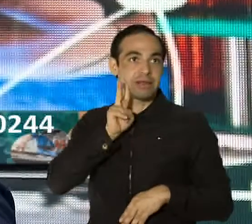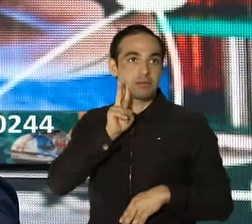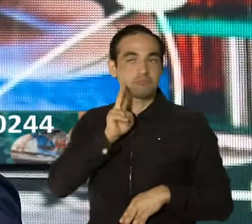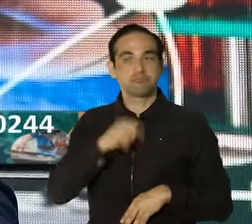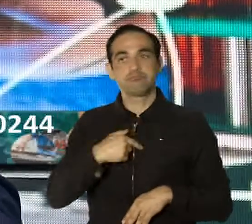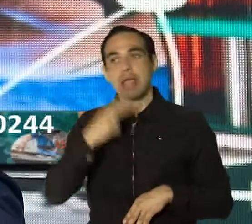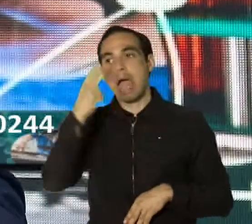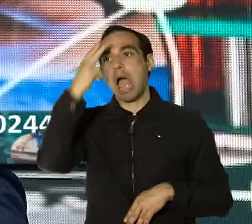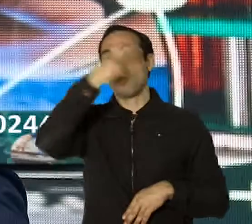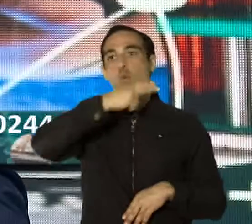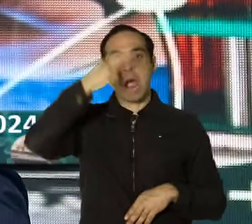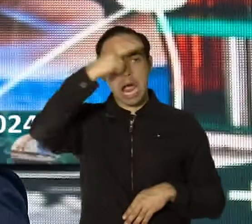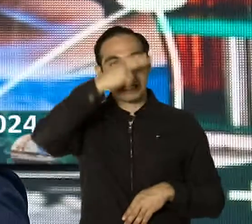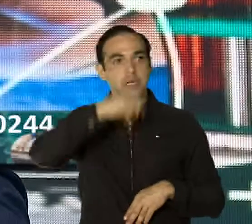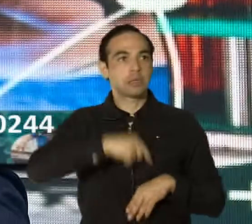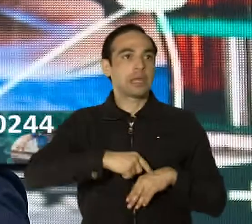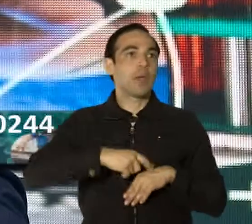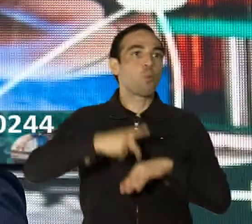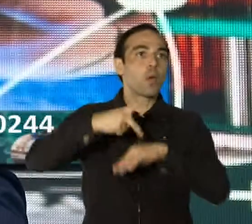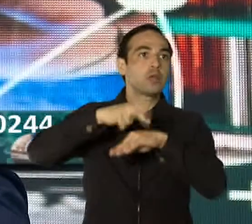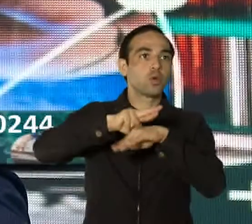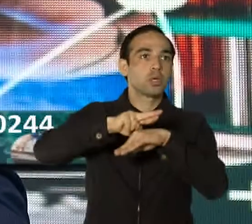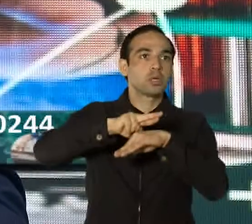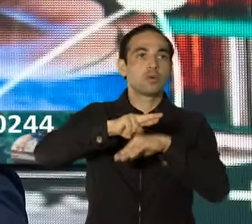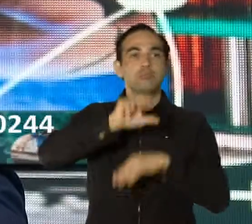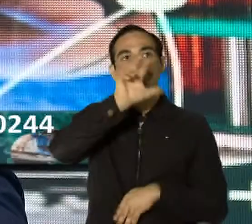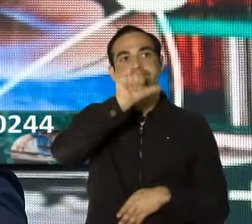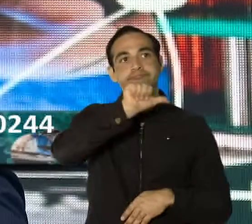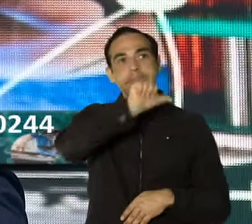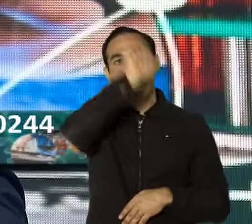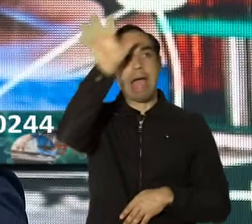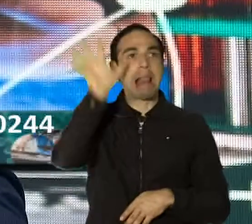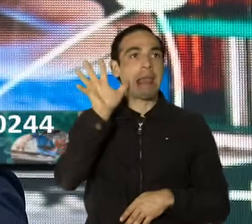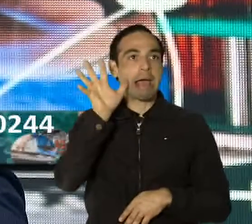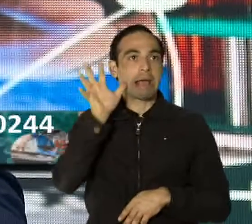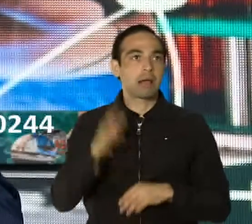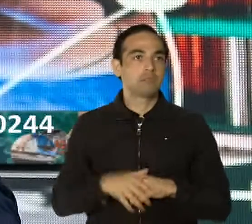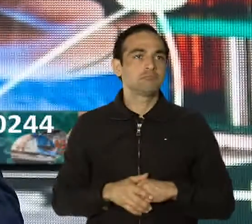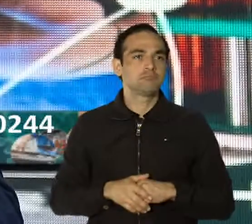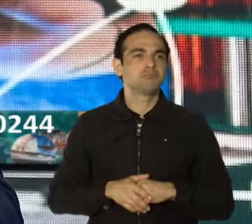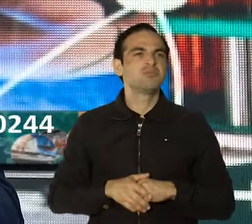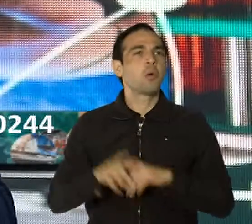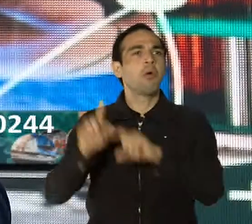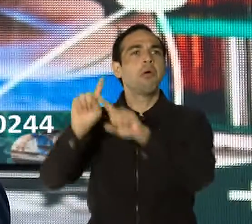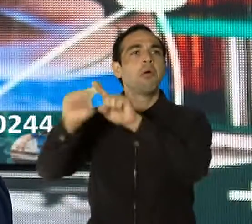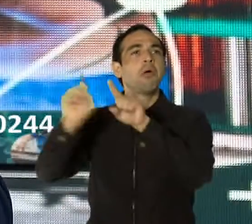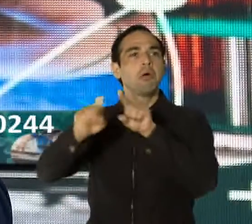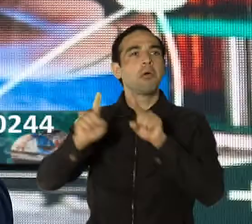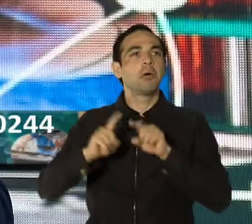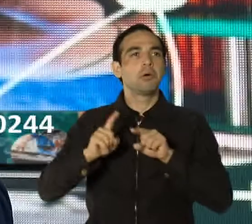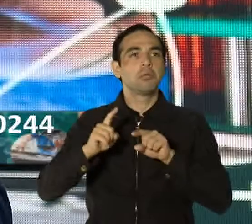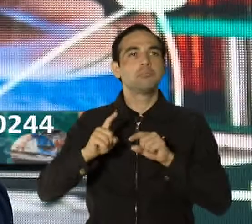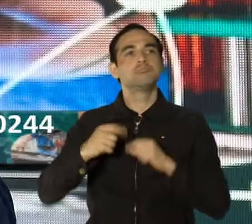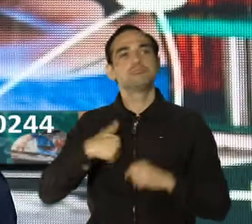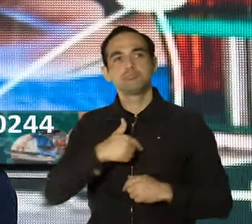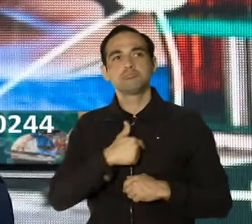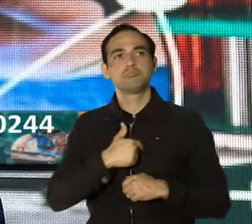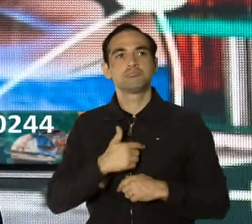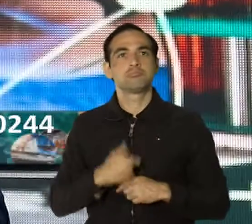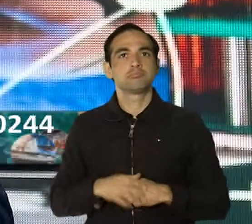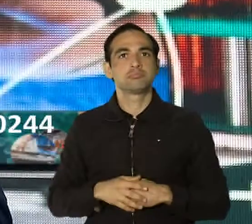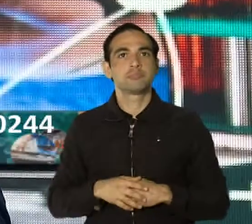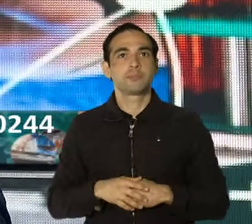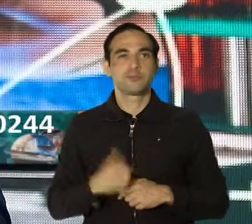Hawái, Puerto Rico, ¿verdad?, Alaska. Y hemos creado un producto que